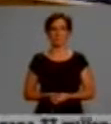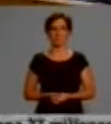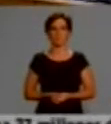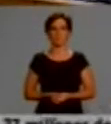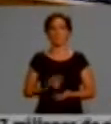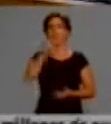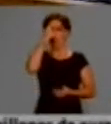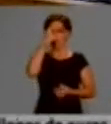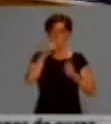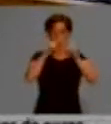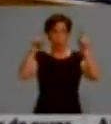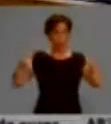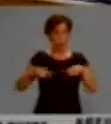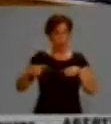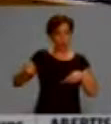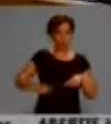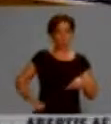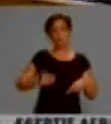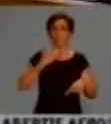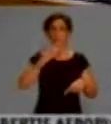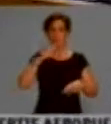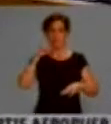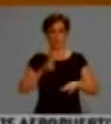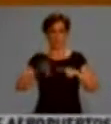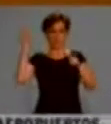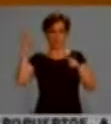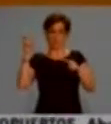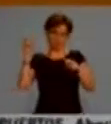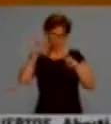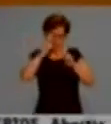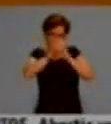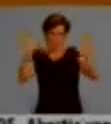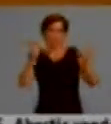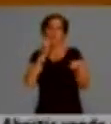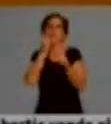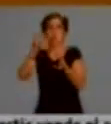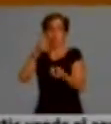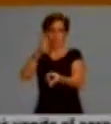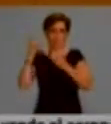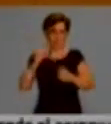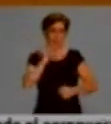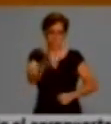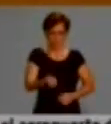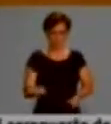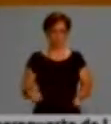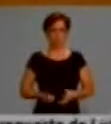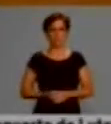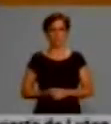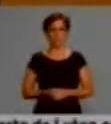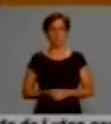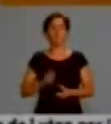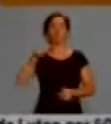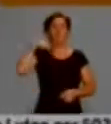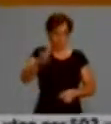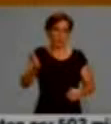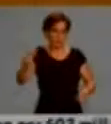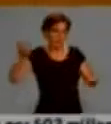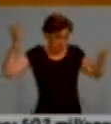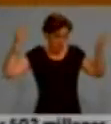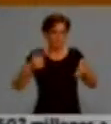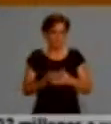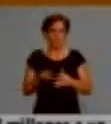nóminas en B que naturalmente no se declaran a Hacienda. Luego sí, claro que